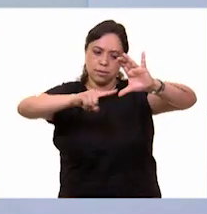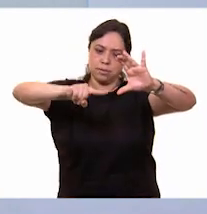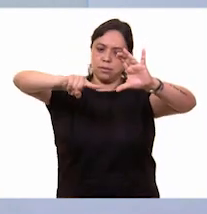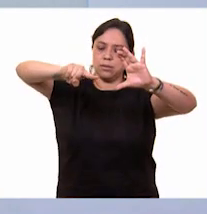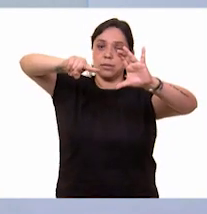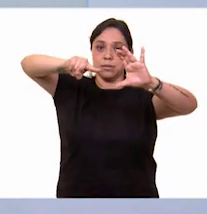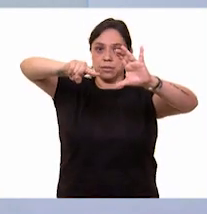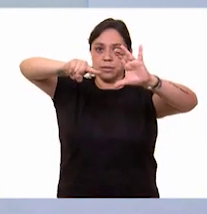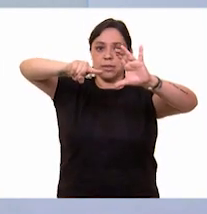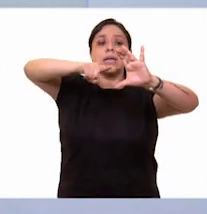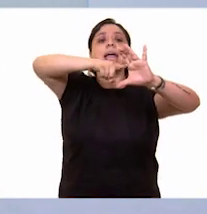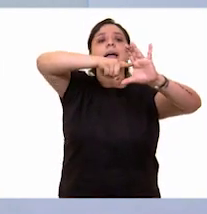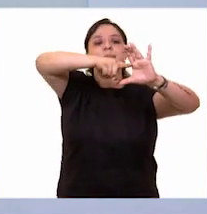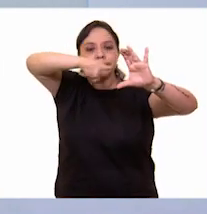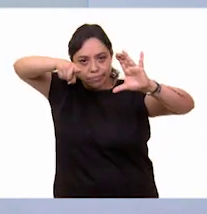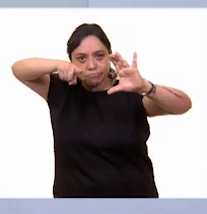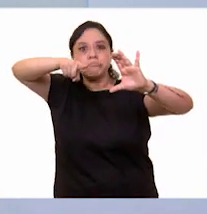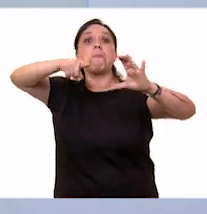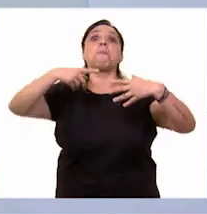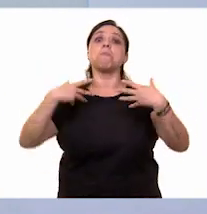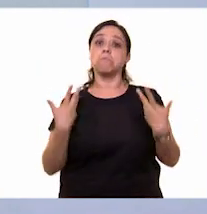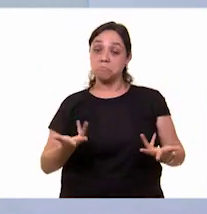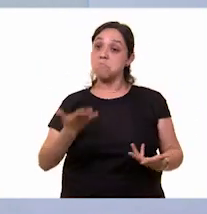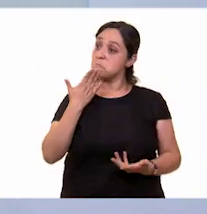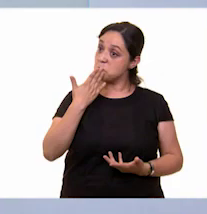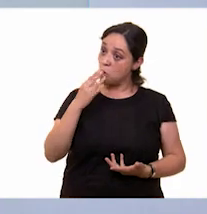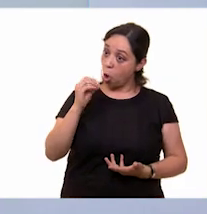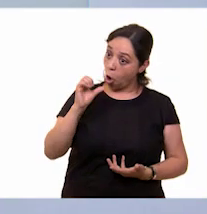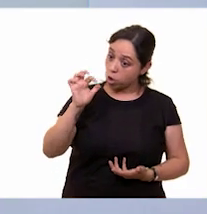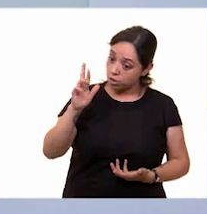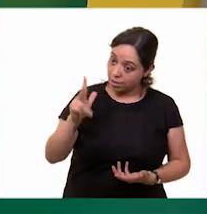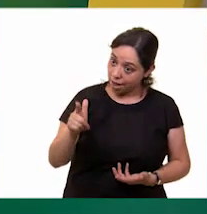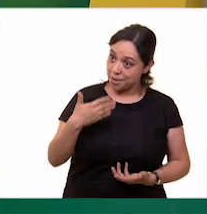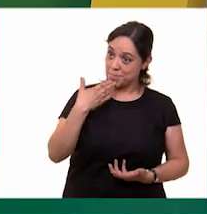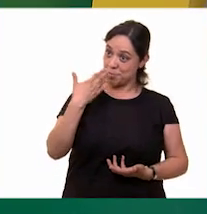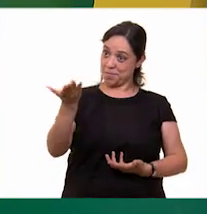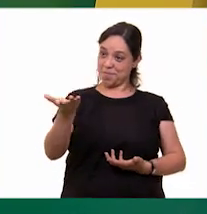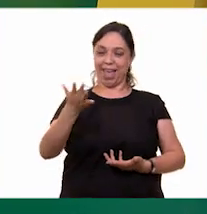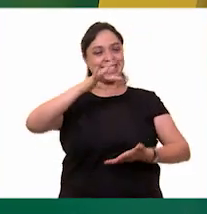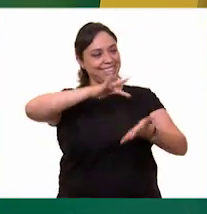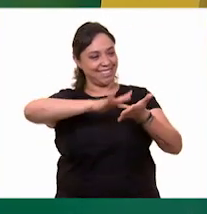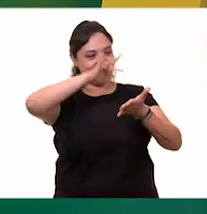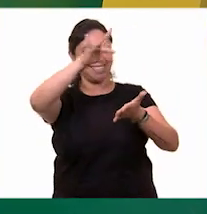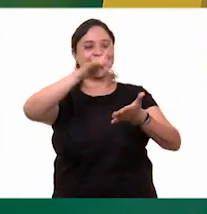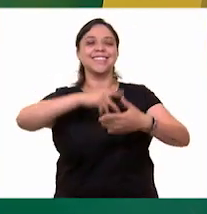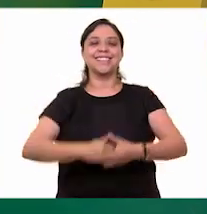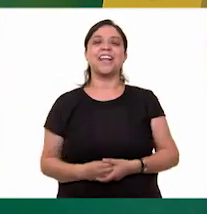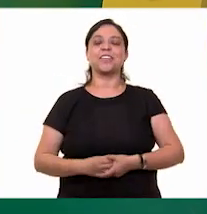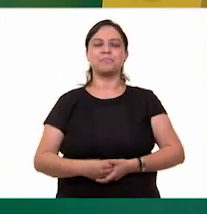tiene un lado recto. Muy bien, Oscar. Ay, muchas gracias.